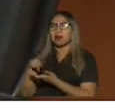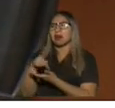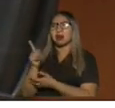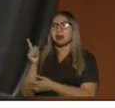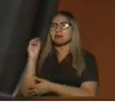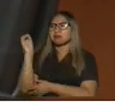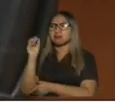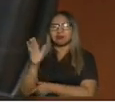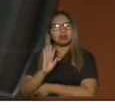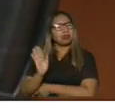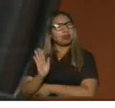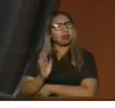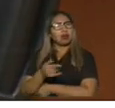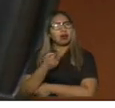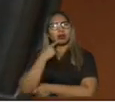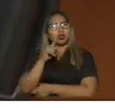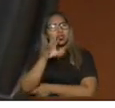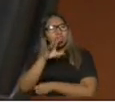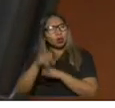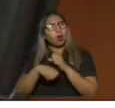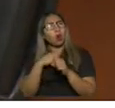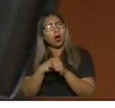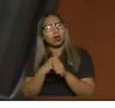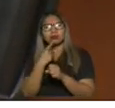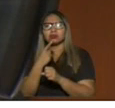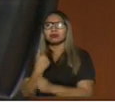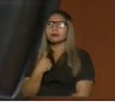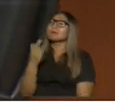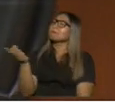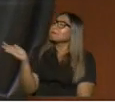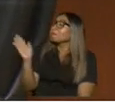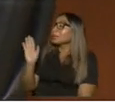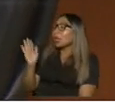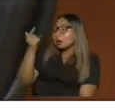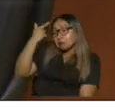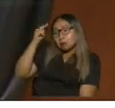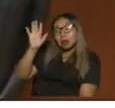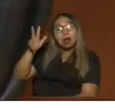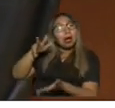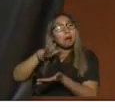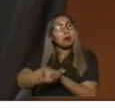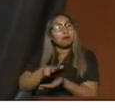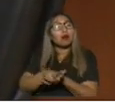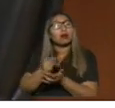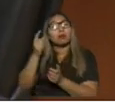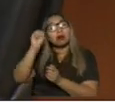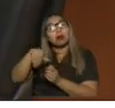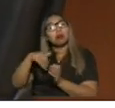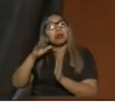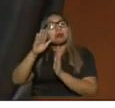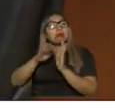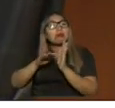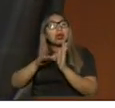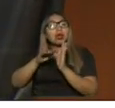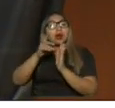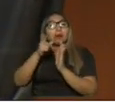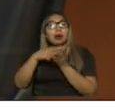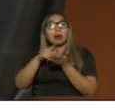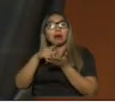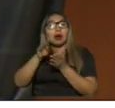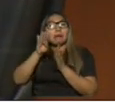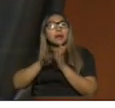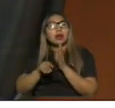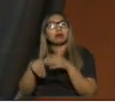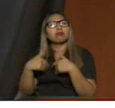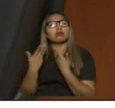Asamblea, como lo hizo por 5 años consecutivos, algo aprobará, presidente, para que yo pague menos de los recargos que tengo. ¿Qué